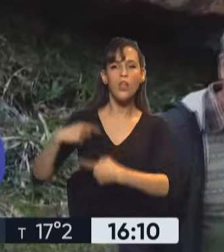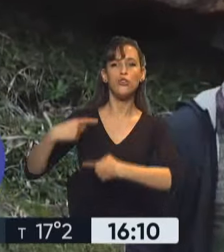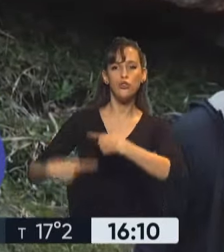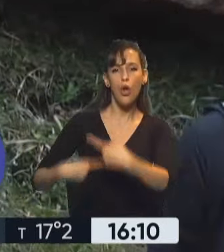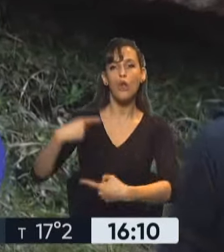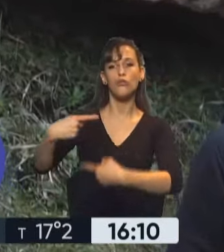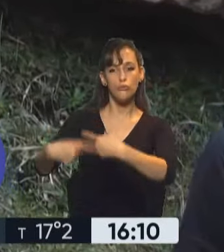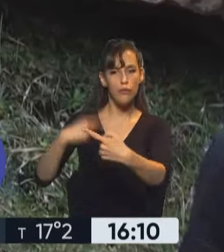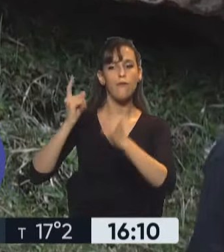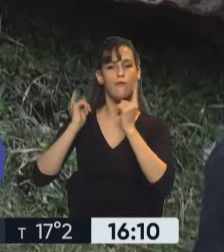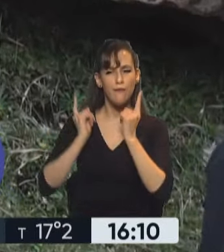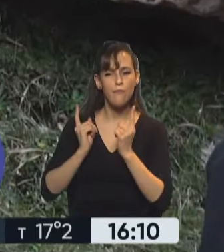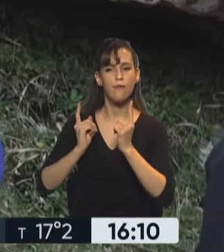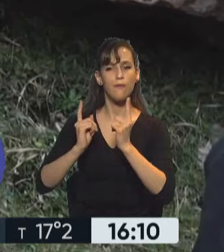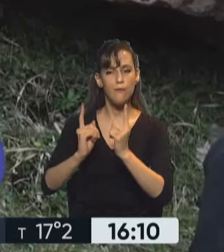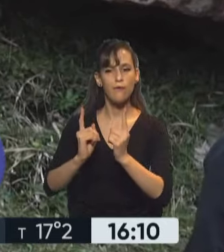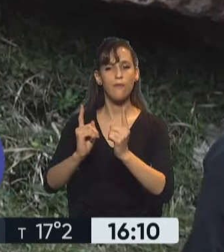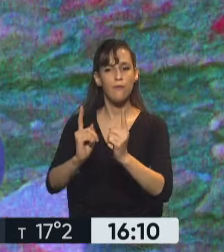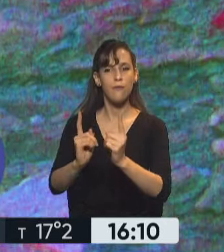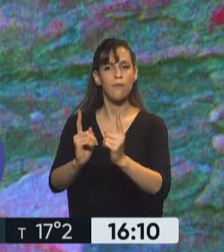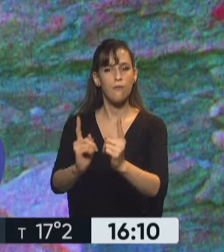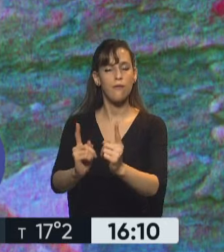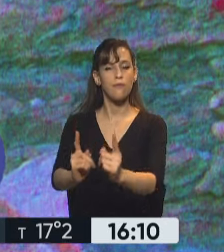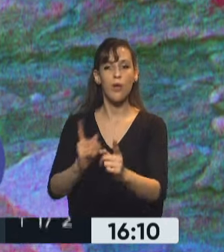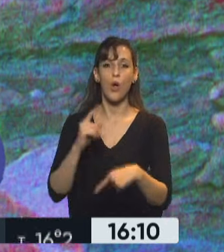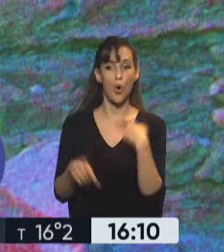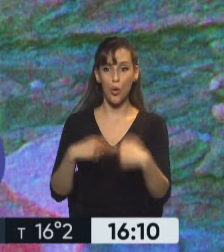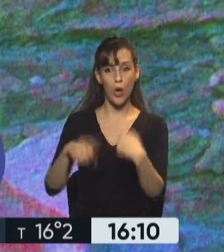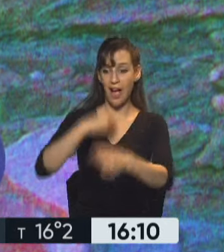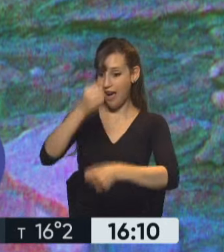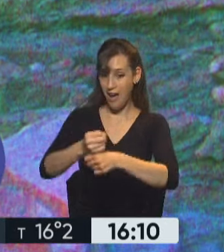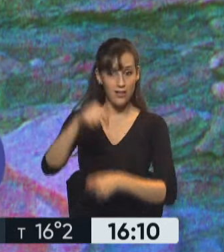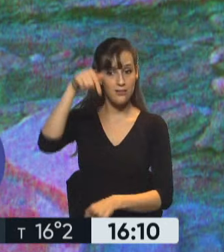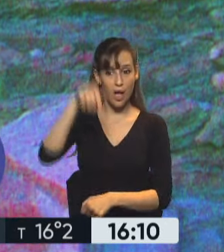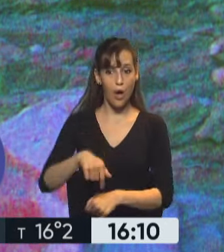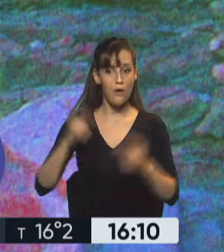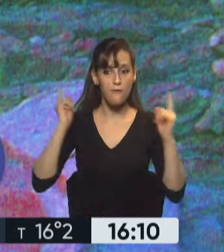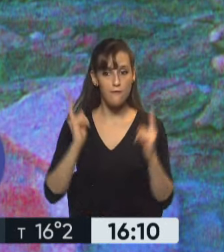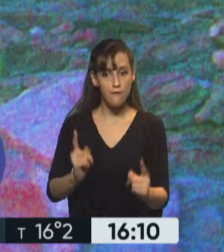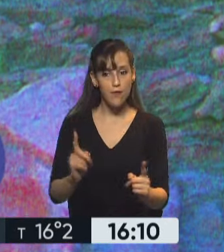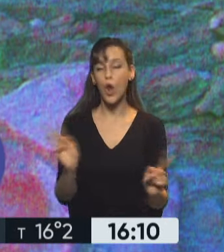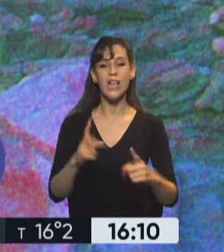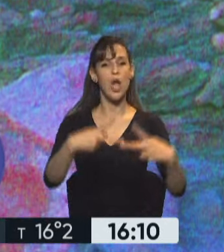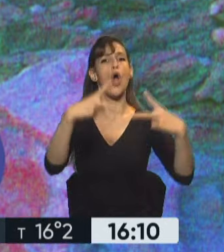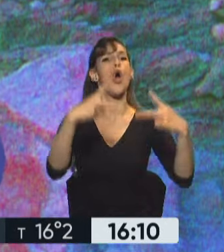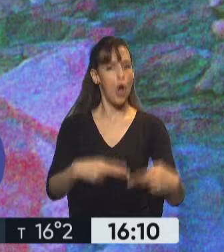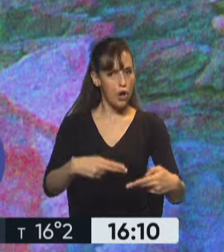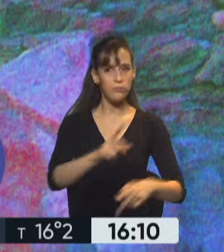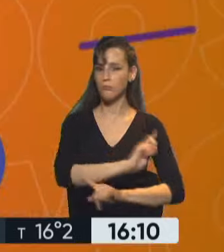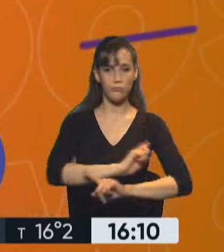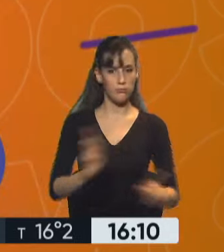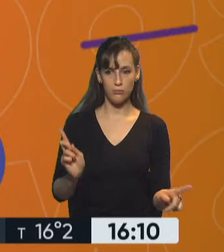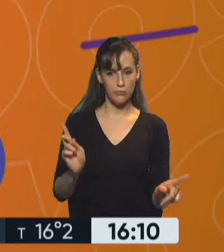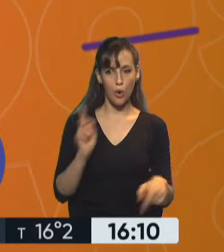viene de diferentes registros y que se sigue utilizando hasta la actualidad. No es que hay un corte, que esto murió, que es el